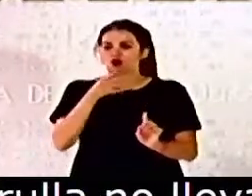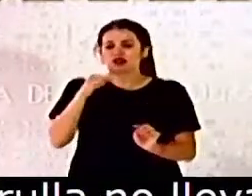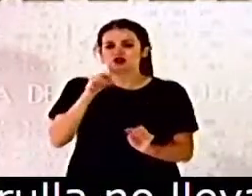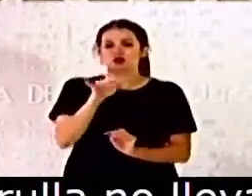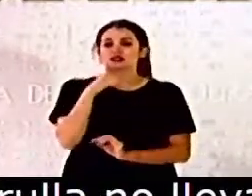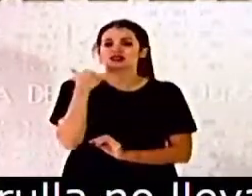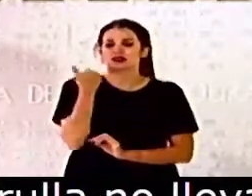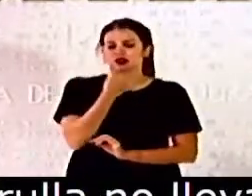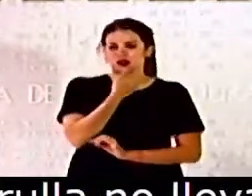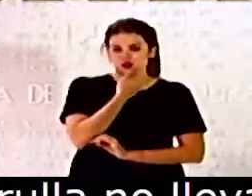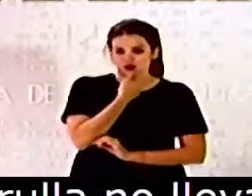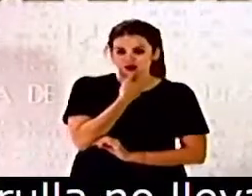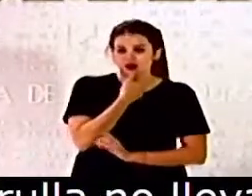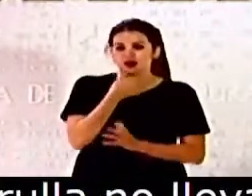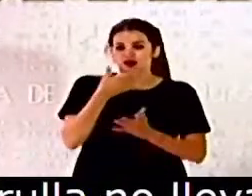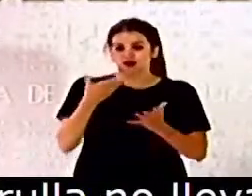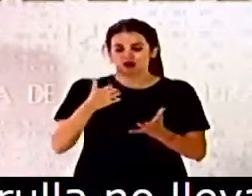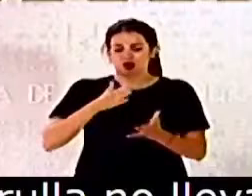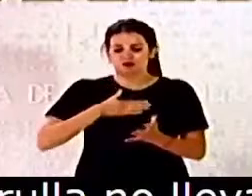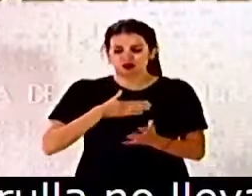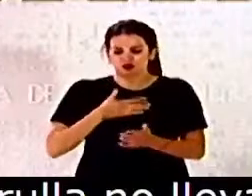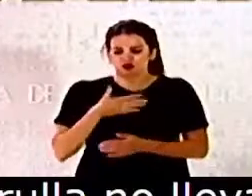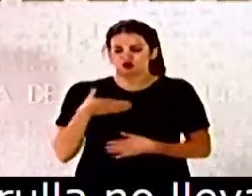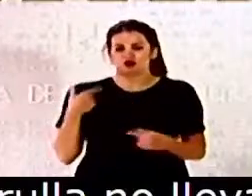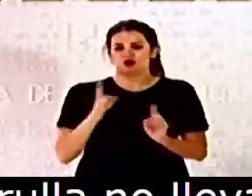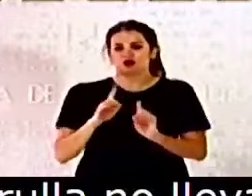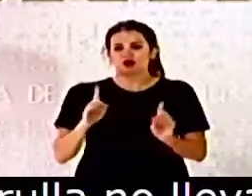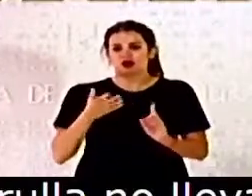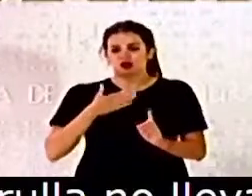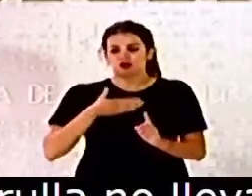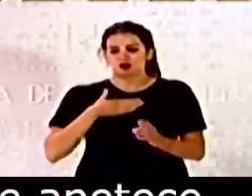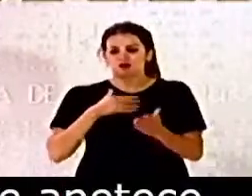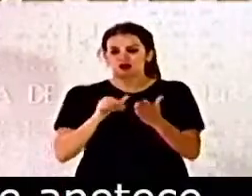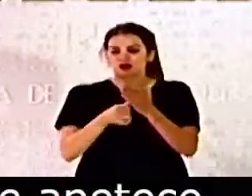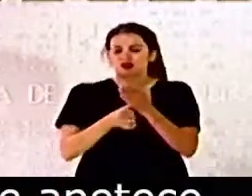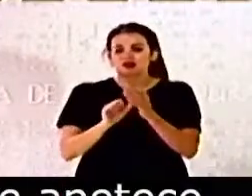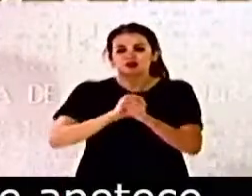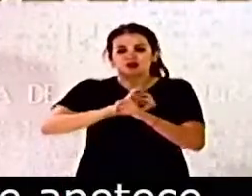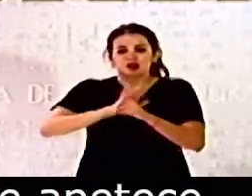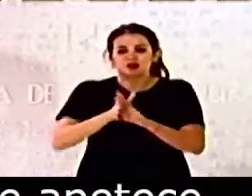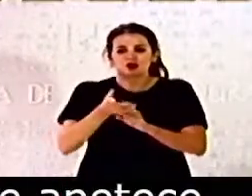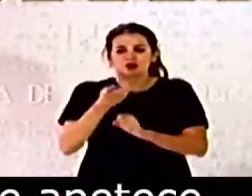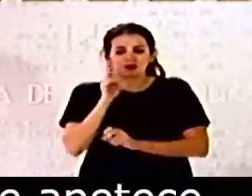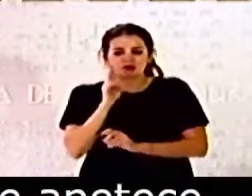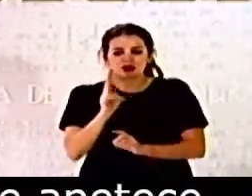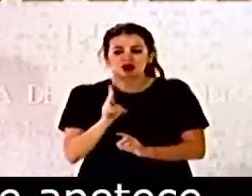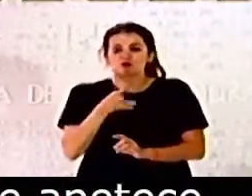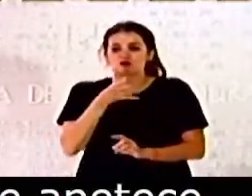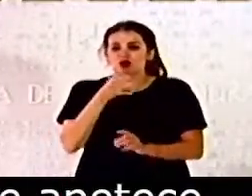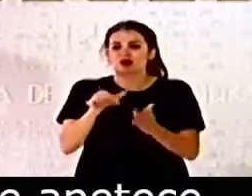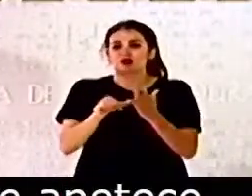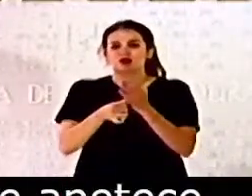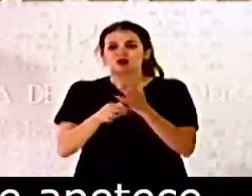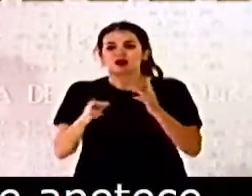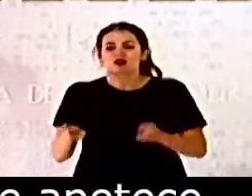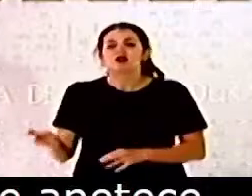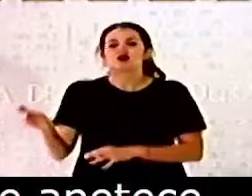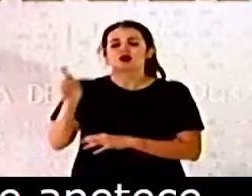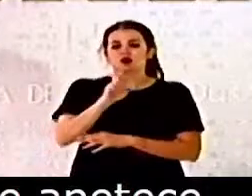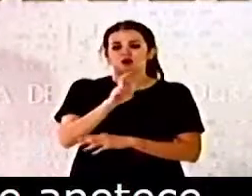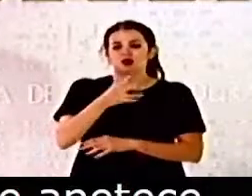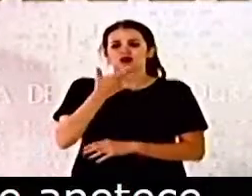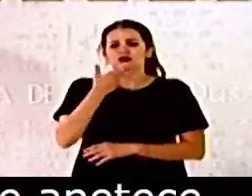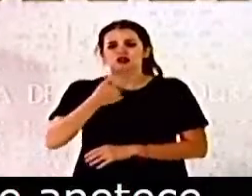que vean mi certificado COVID. Es que puede ser un certificado de recuperación. Y si tengo problemas laborales,